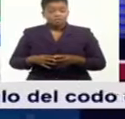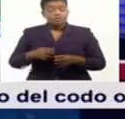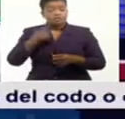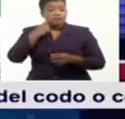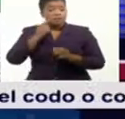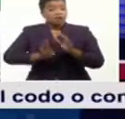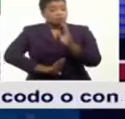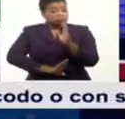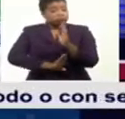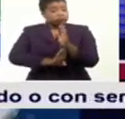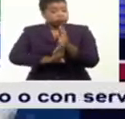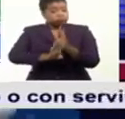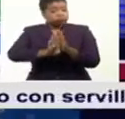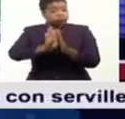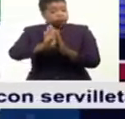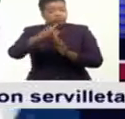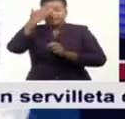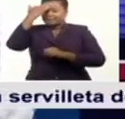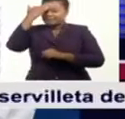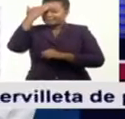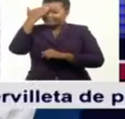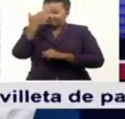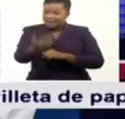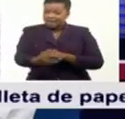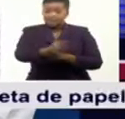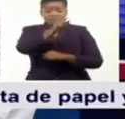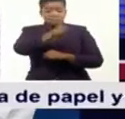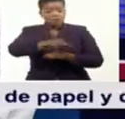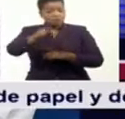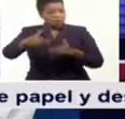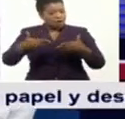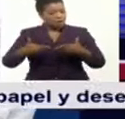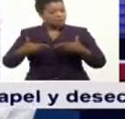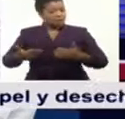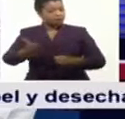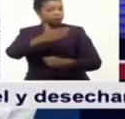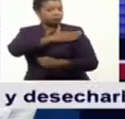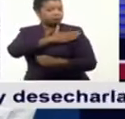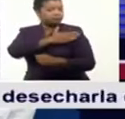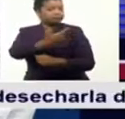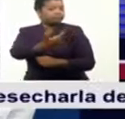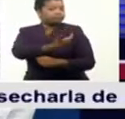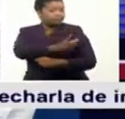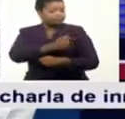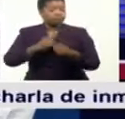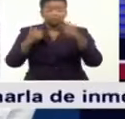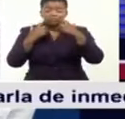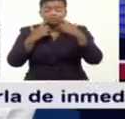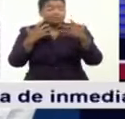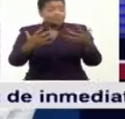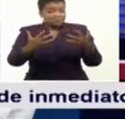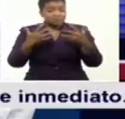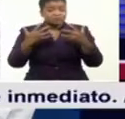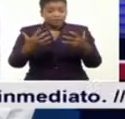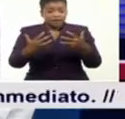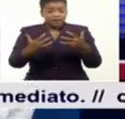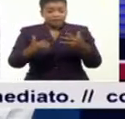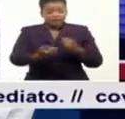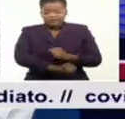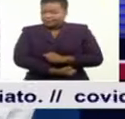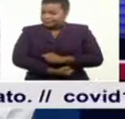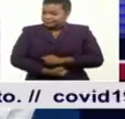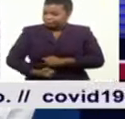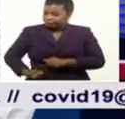mucho agradecimiento de las personas a lo que ha significado, a lo que significa el sacrificio